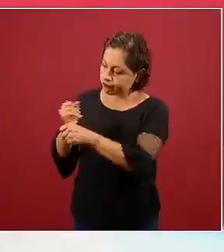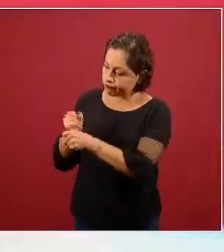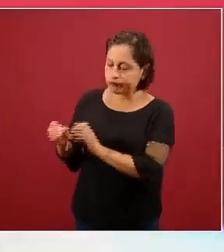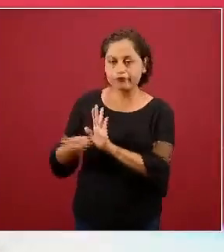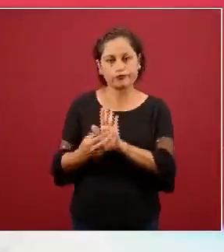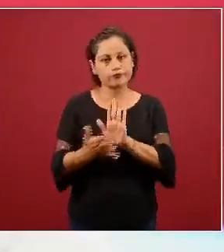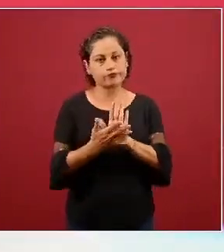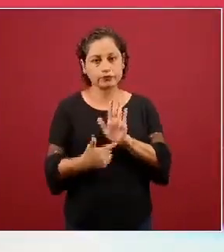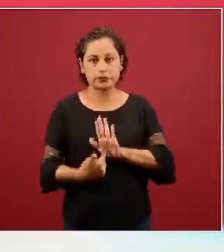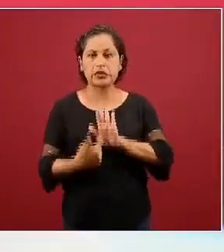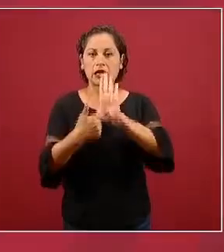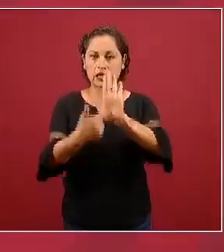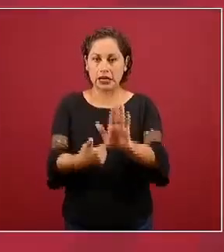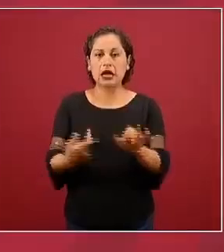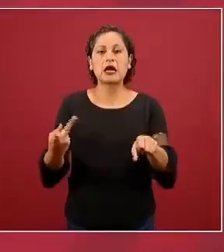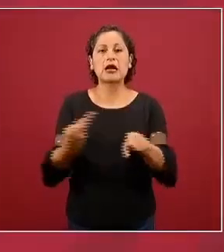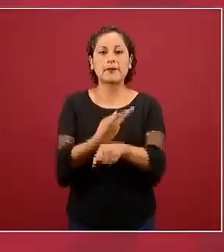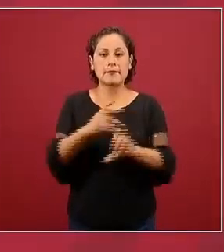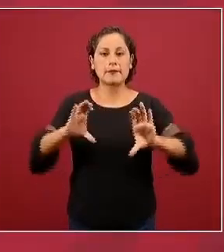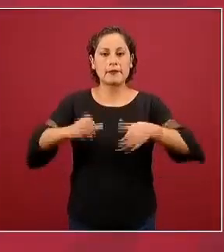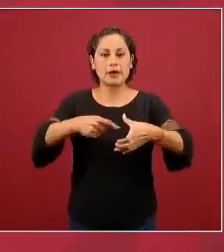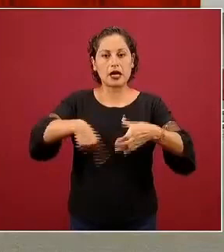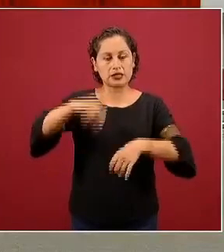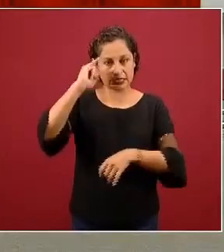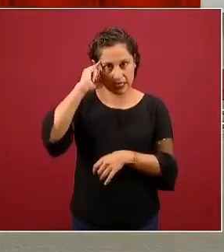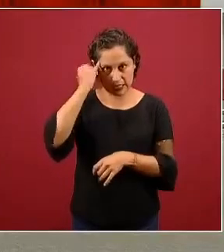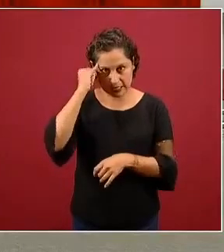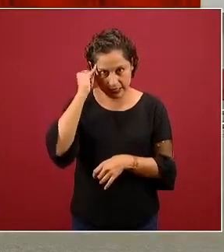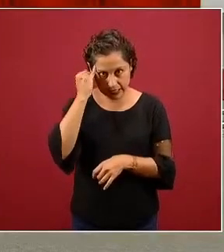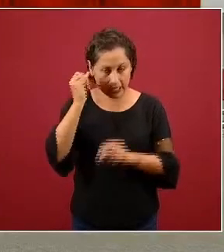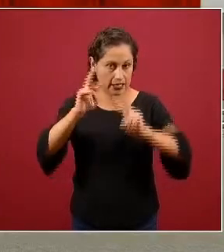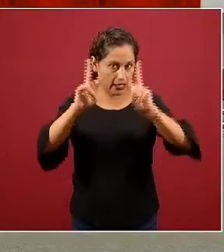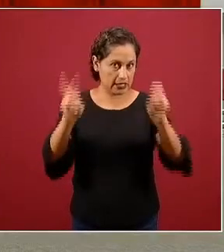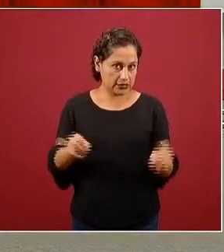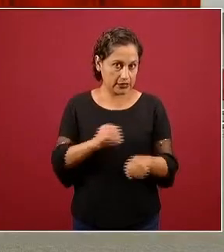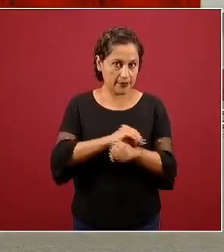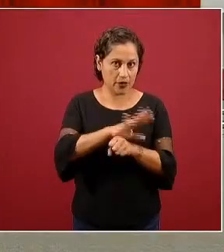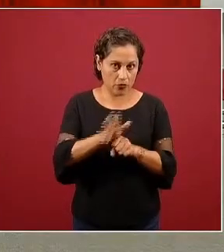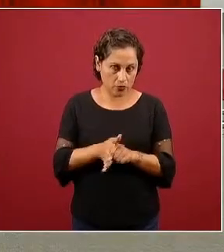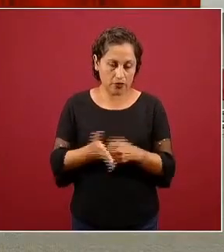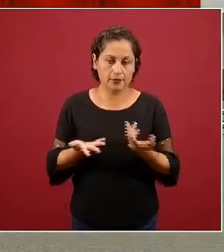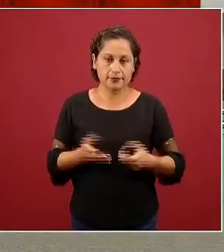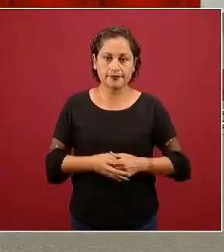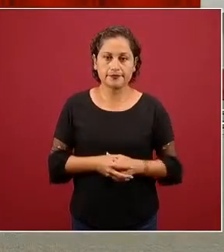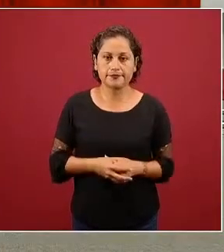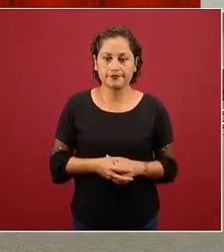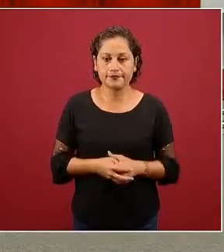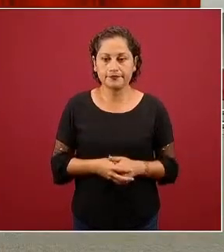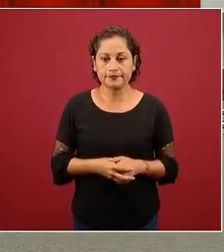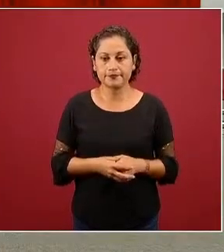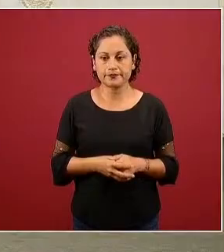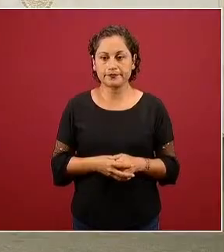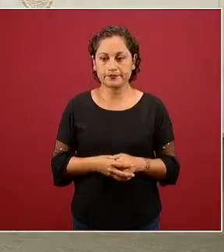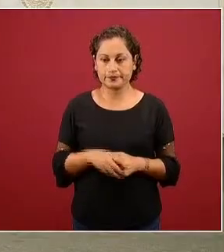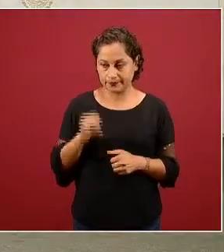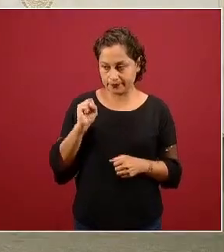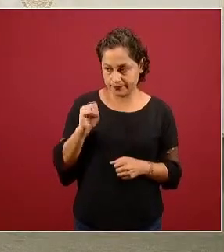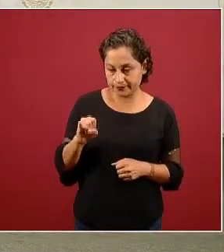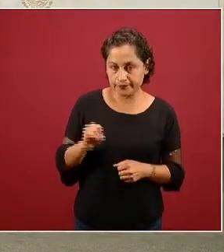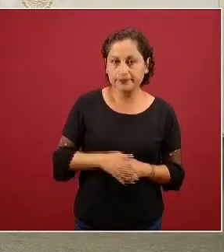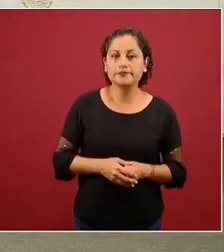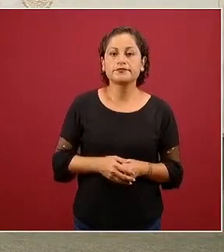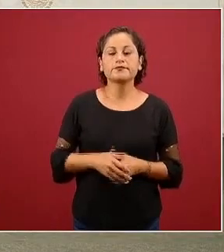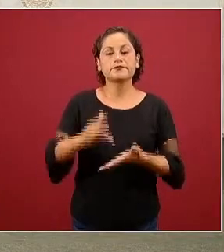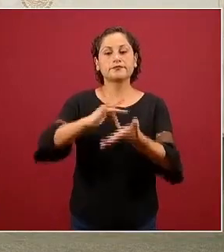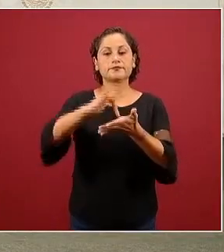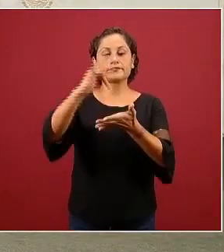presentar el panorama o el perfil epidemiológico de coronavirus en comunidades rurales e indígenas. ¿Sí?